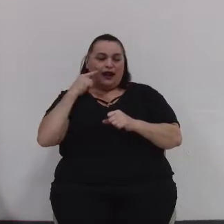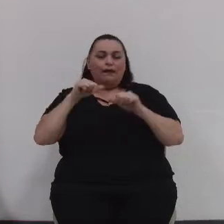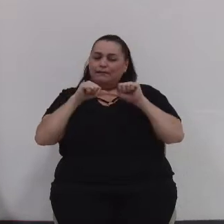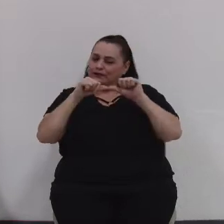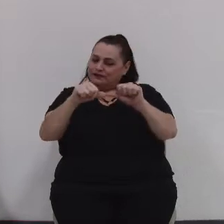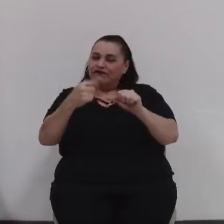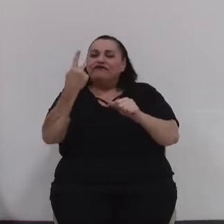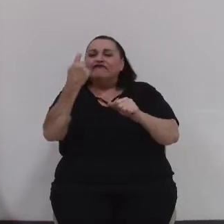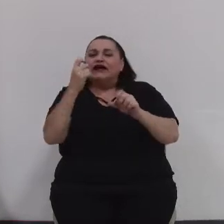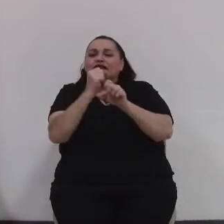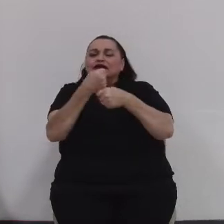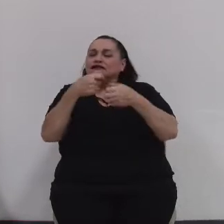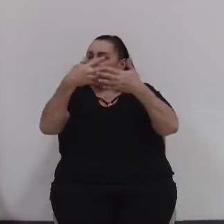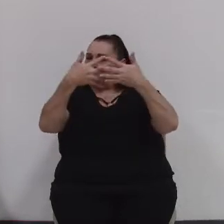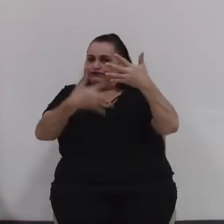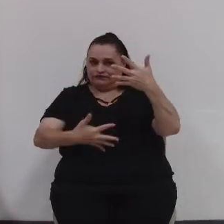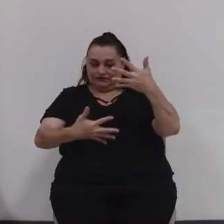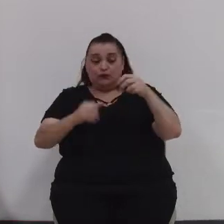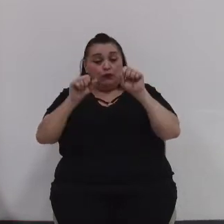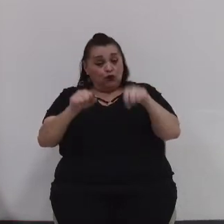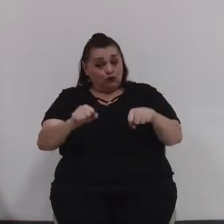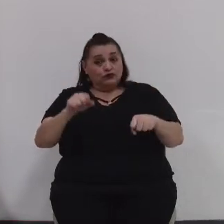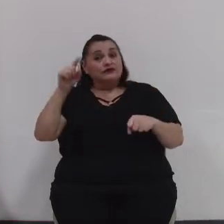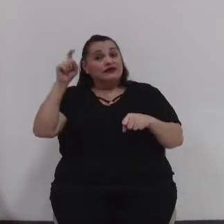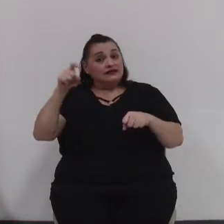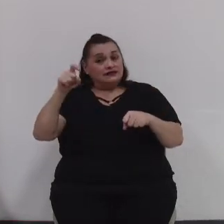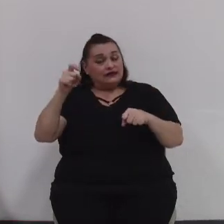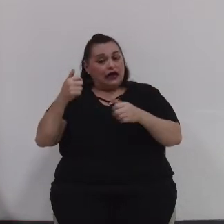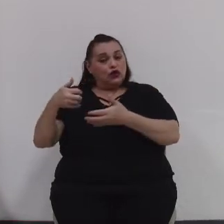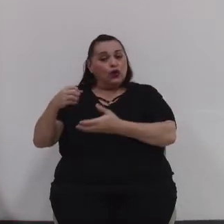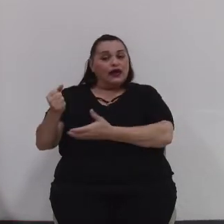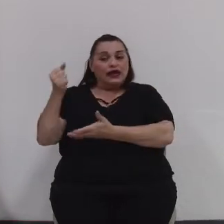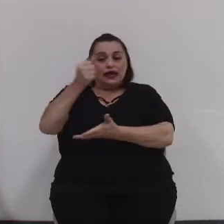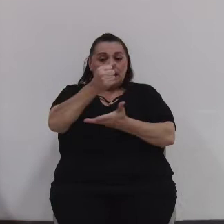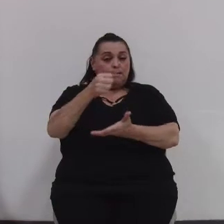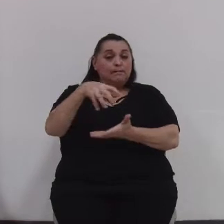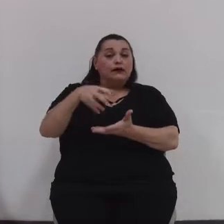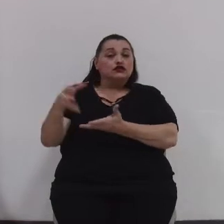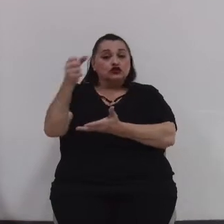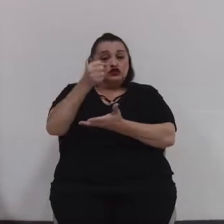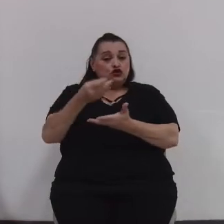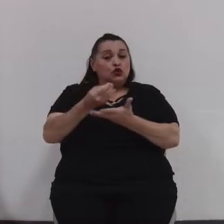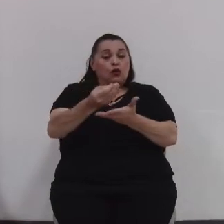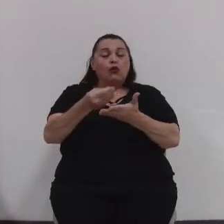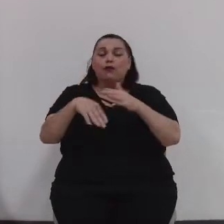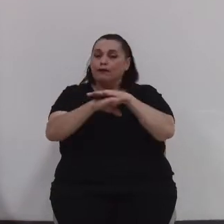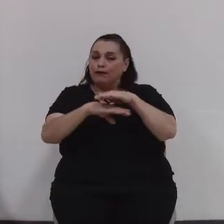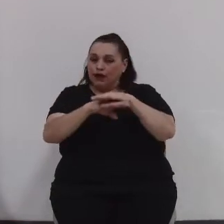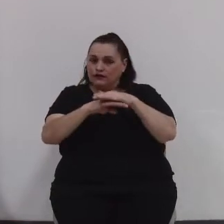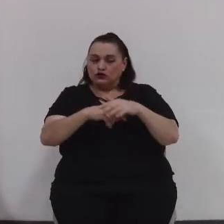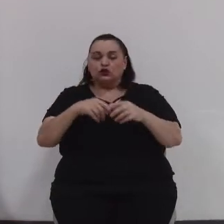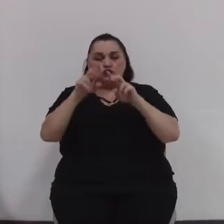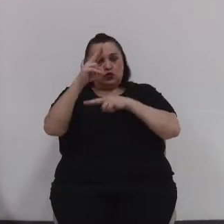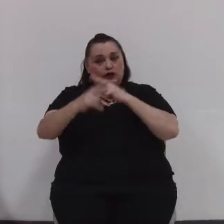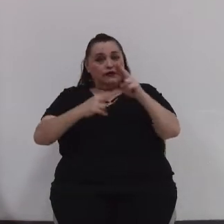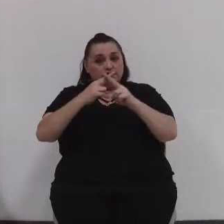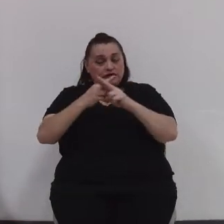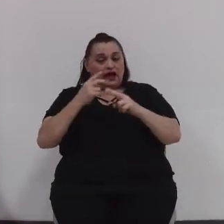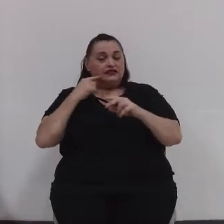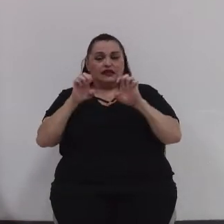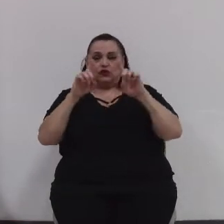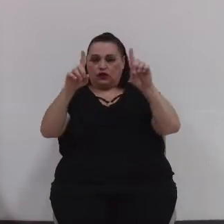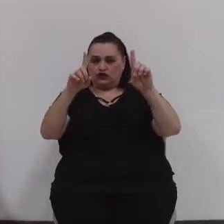por hacer. Es por ello que es imprescindible la inversión en servicios básicos universales, salud y educación. Y finalmente la